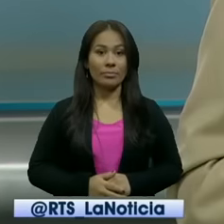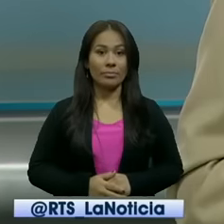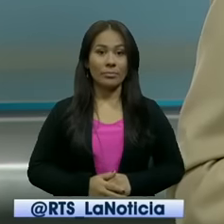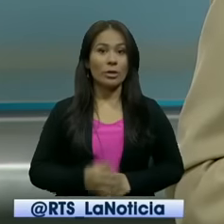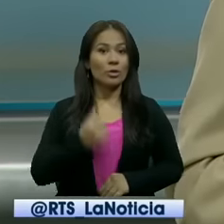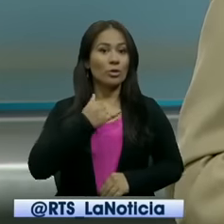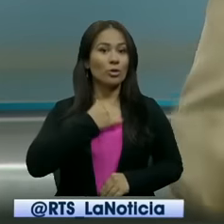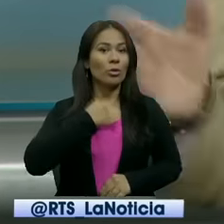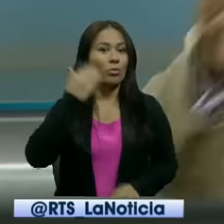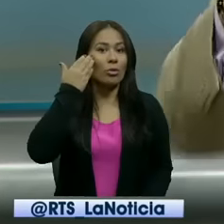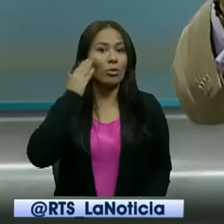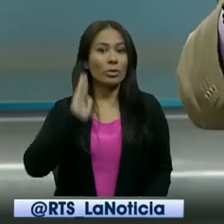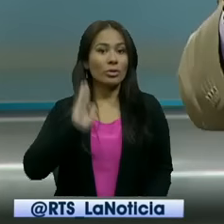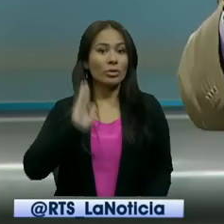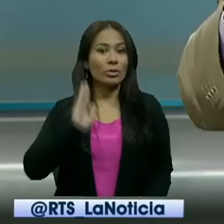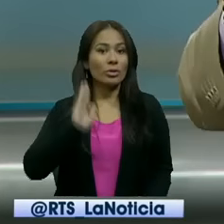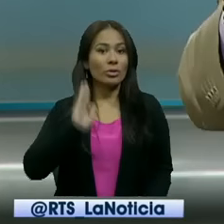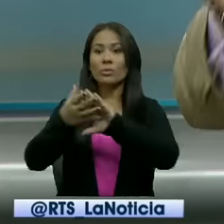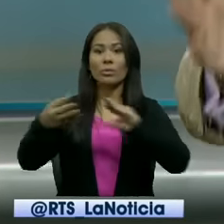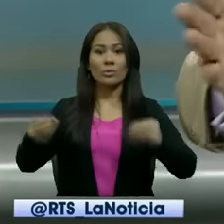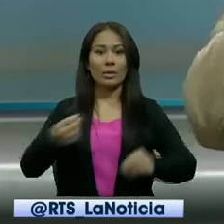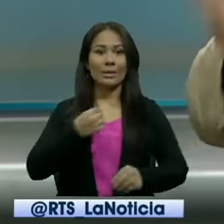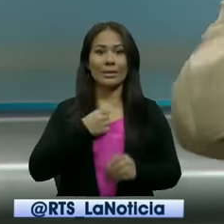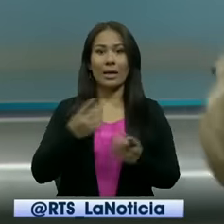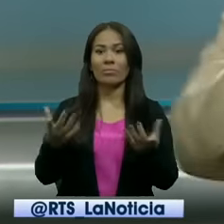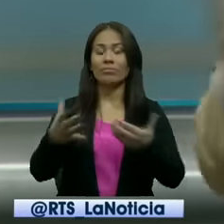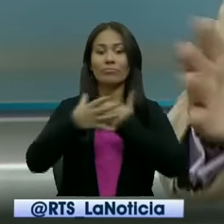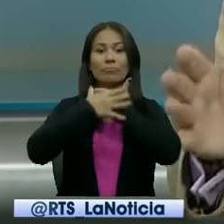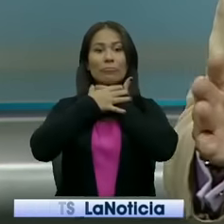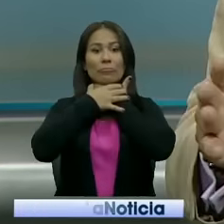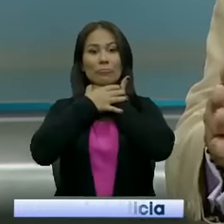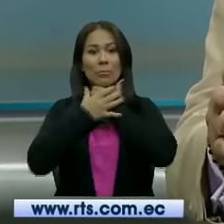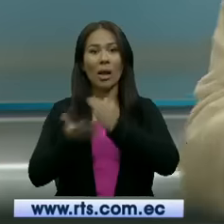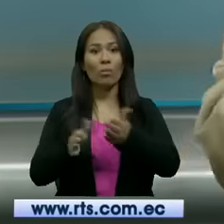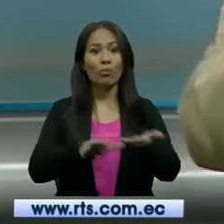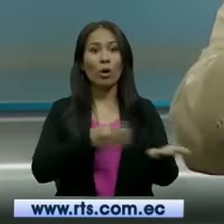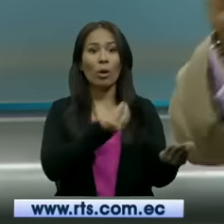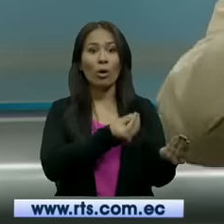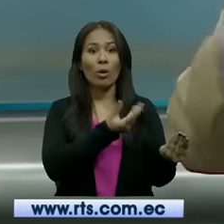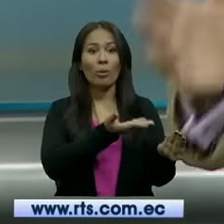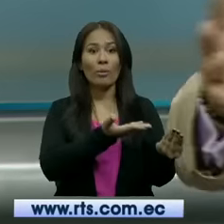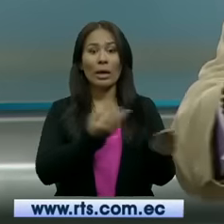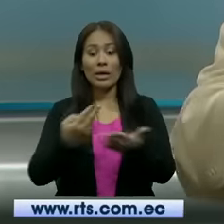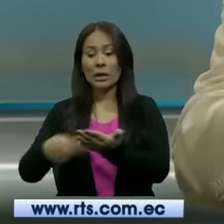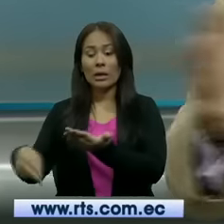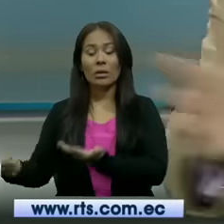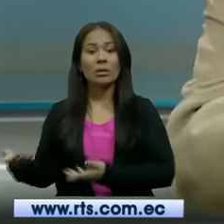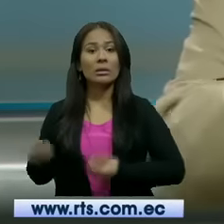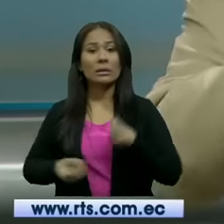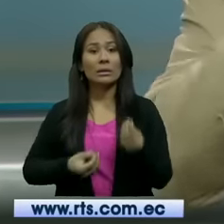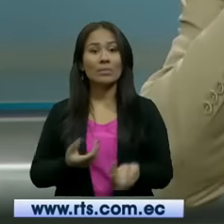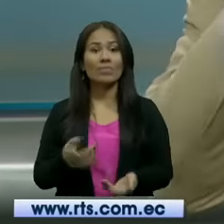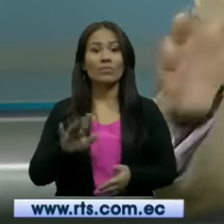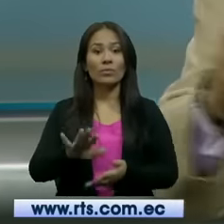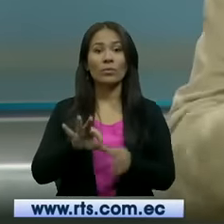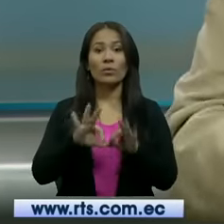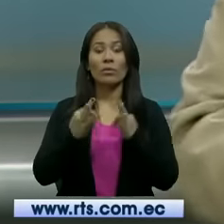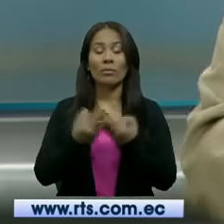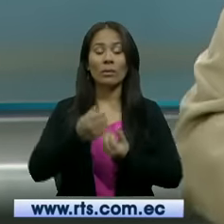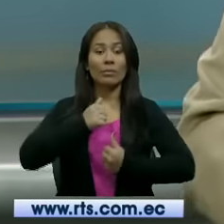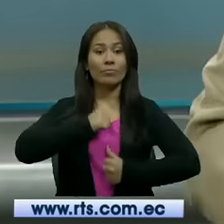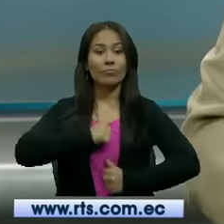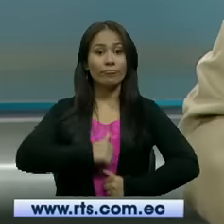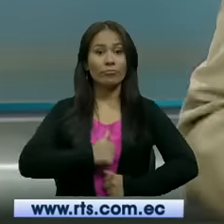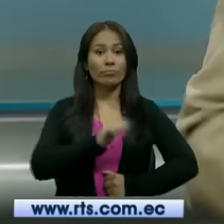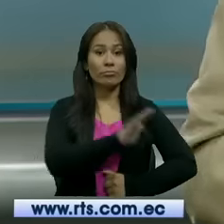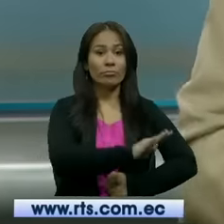no sé, ya se solucionó el problema el señor, ya la asfixió la señora, ya la mató. Ya dejó a esos hijos huérfanos, ya dejó a esa familia en desgracia, su